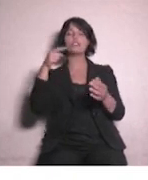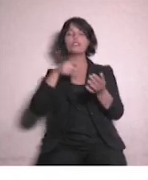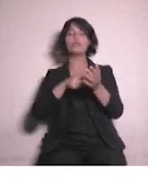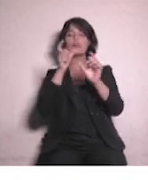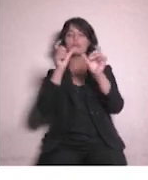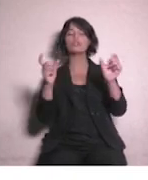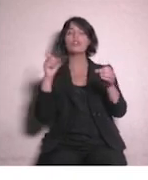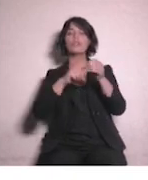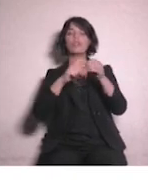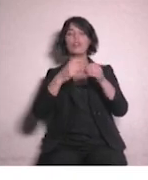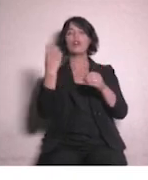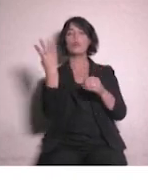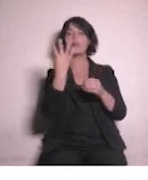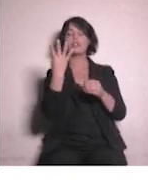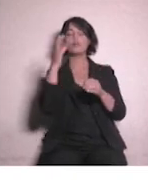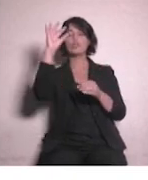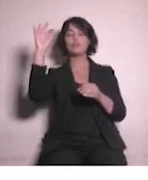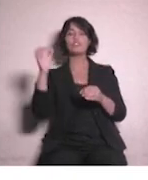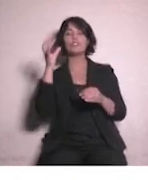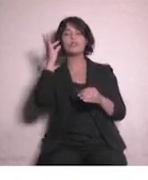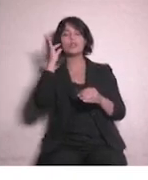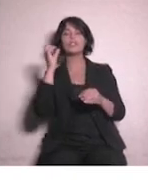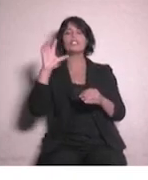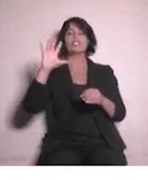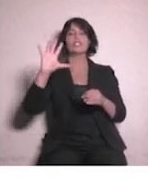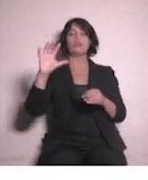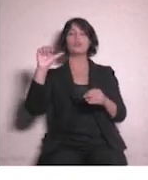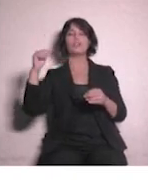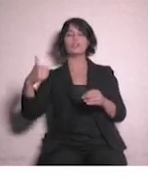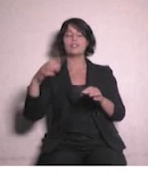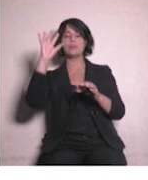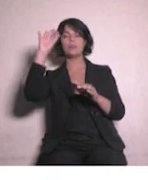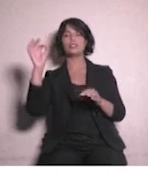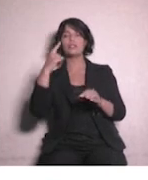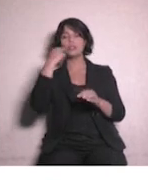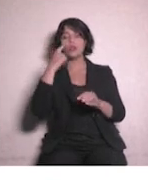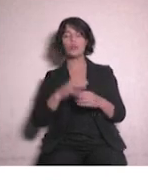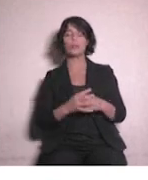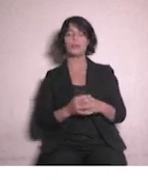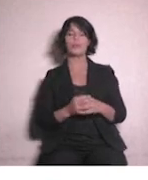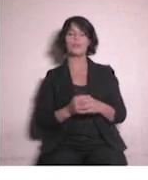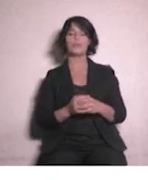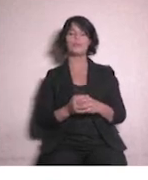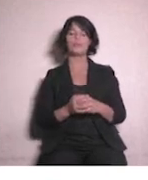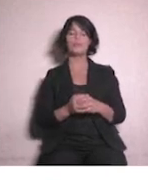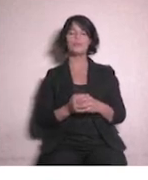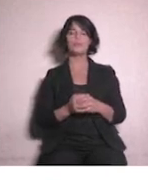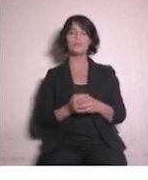aproximadamente. 44% mujeres, 56% hombres.